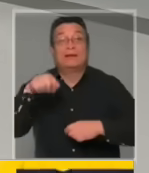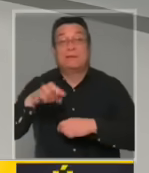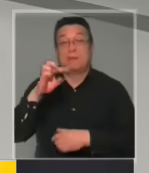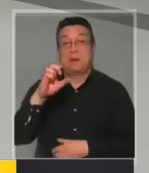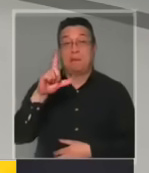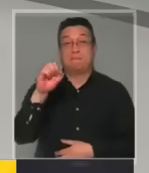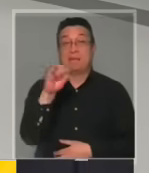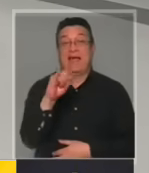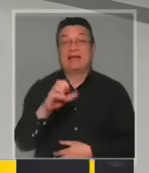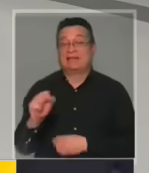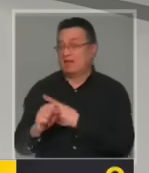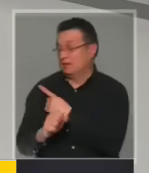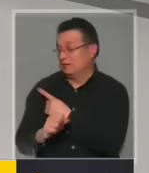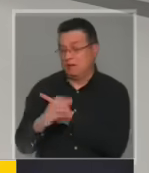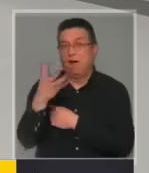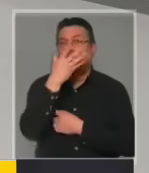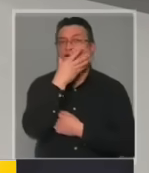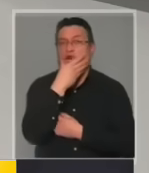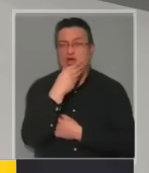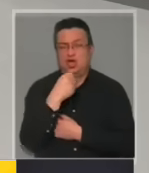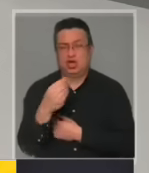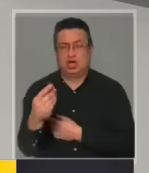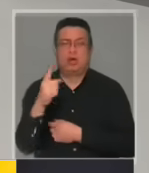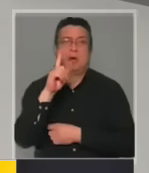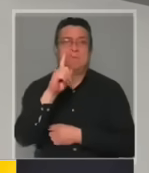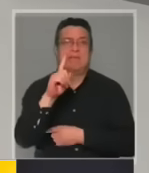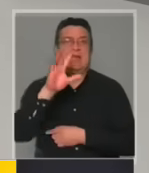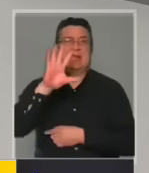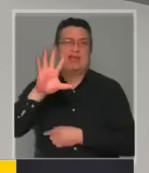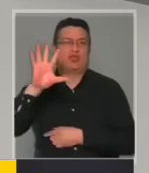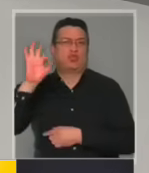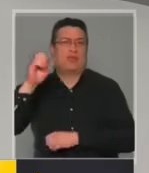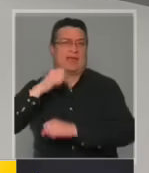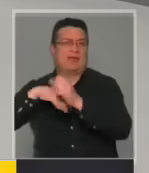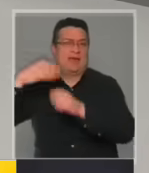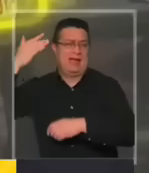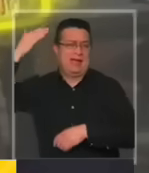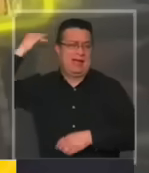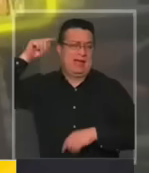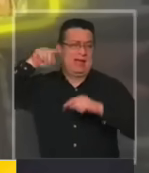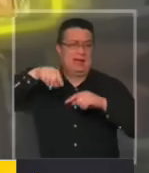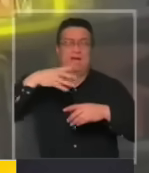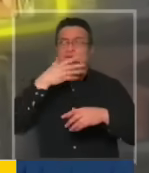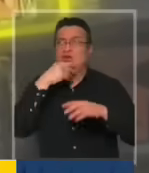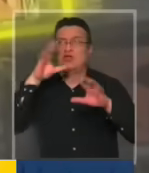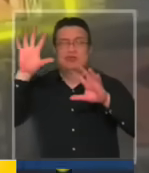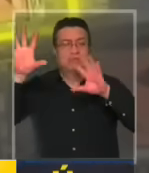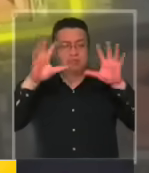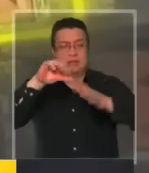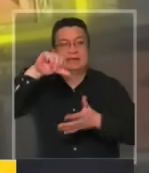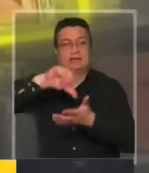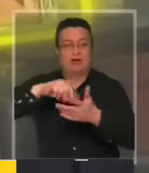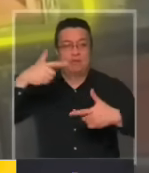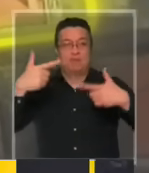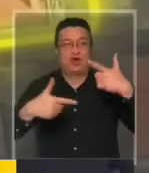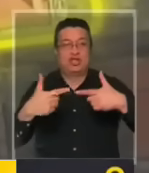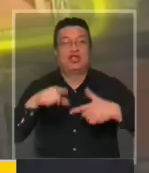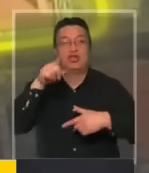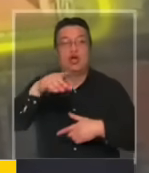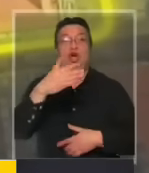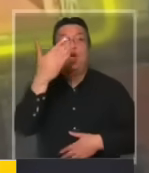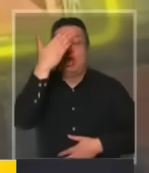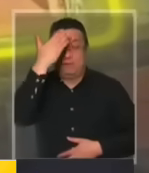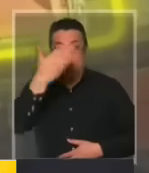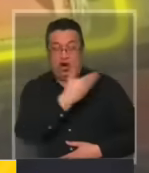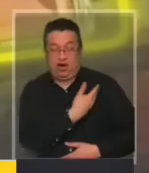Murillo es preciosa, una plaza colonial de 1550, preciosa, pero además es el centro político de Bolivia. Enfrente tiene el Palacio de Gobierno,